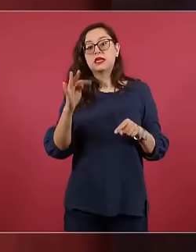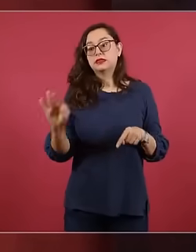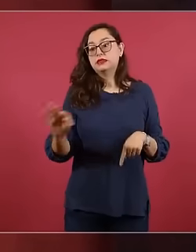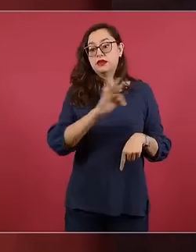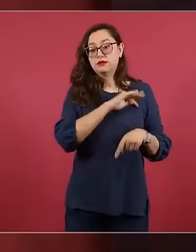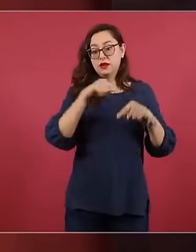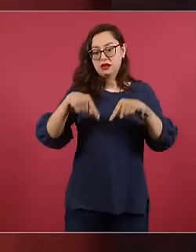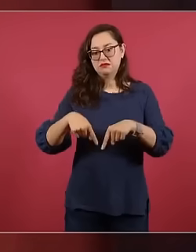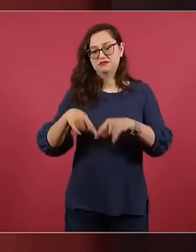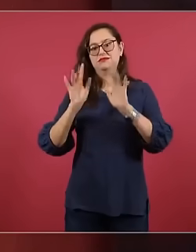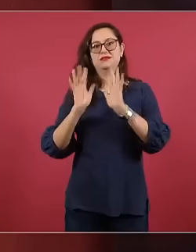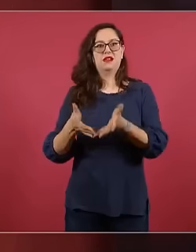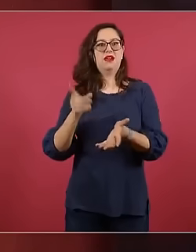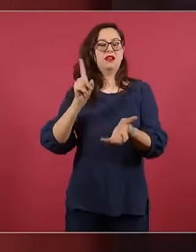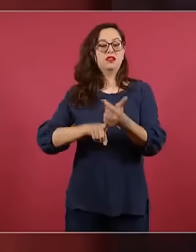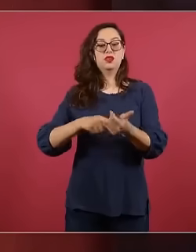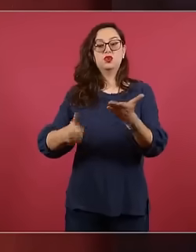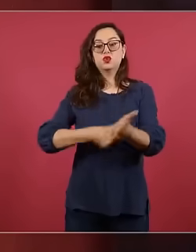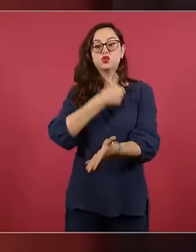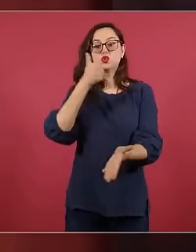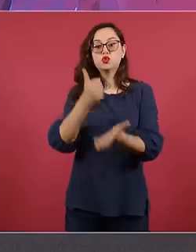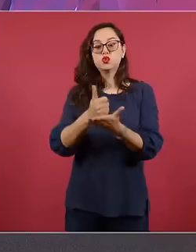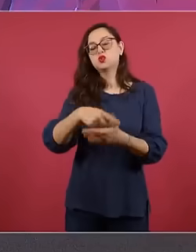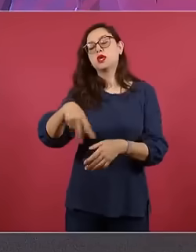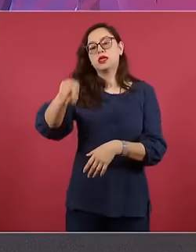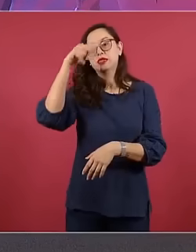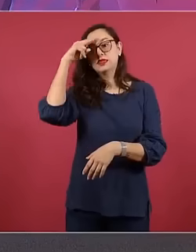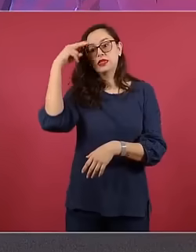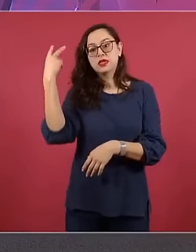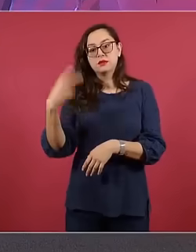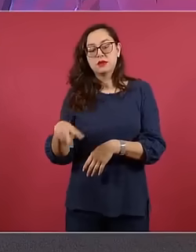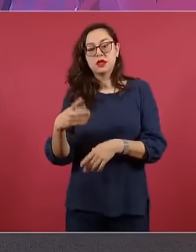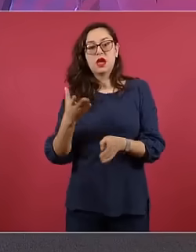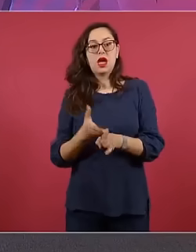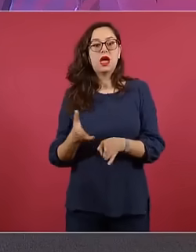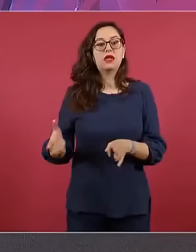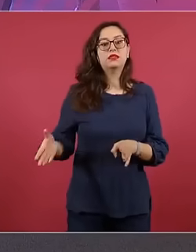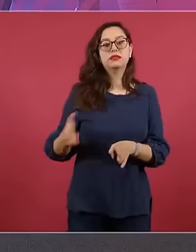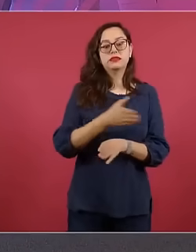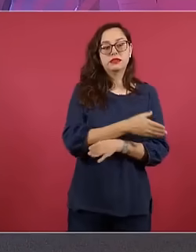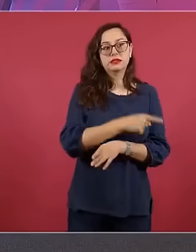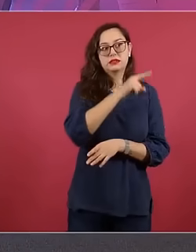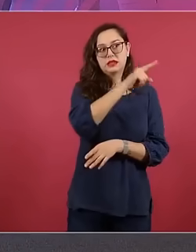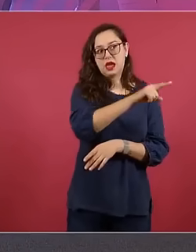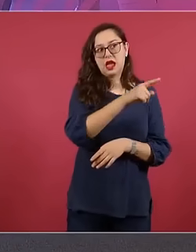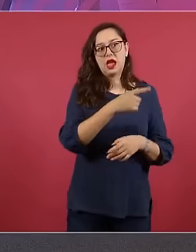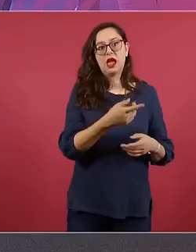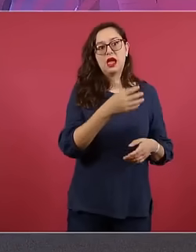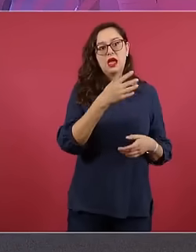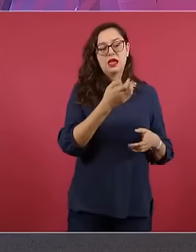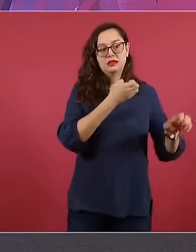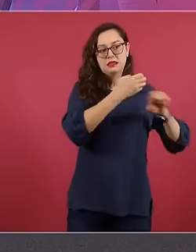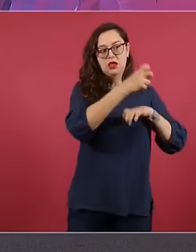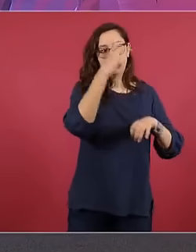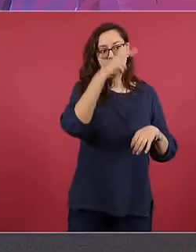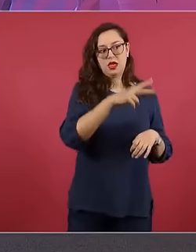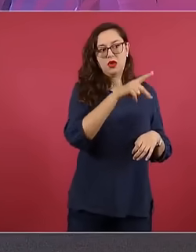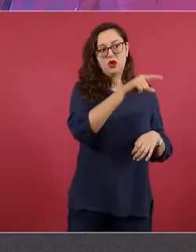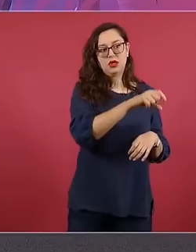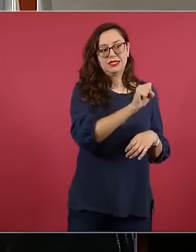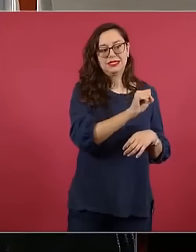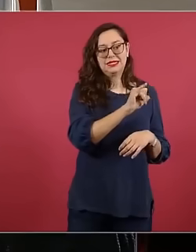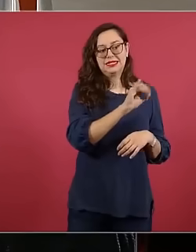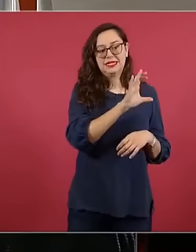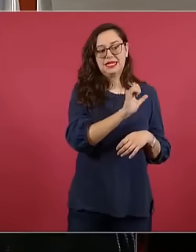de México, porque estaban las estaciones Sinacantepec, Toluca, Metepec y Lerma, solo Estado de México, y aquí ya